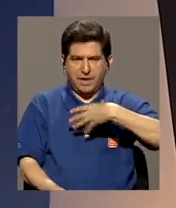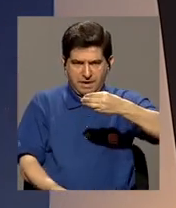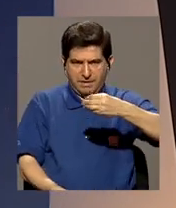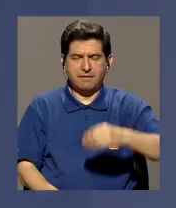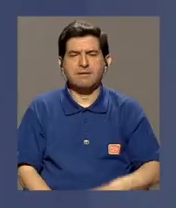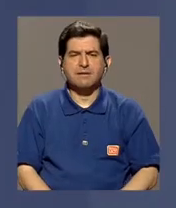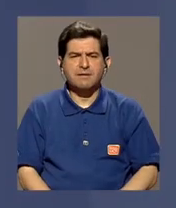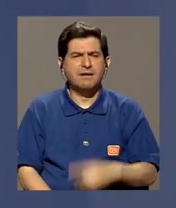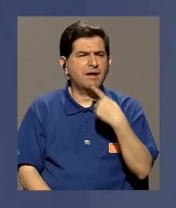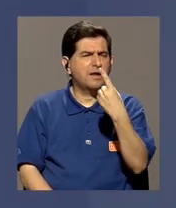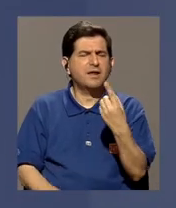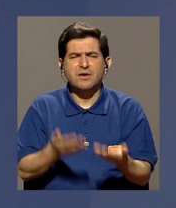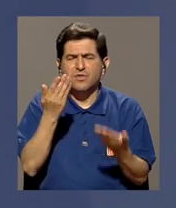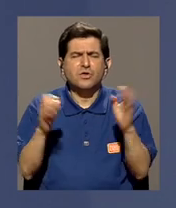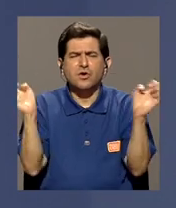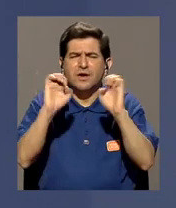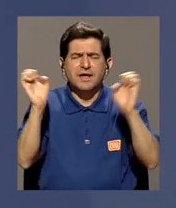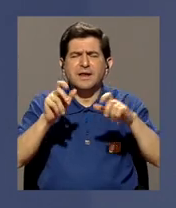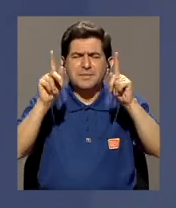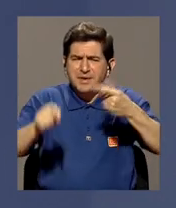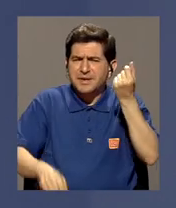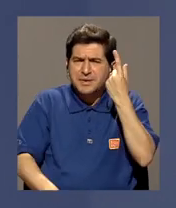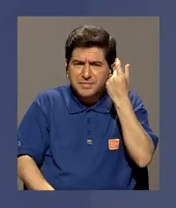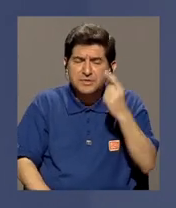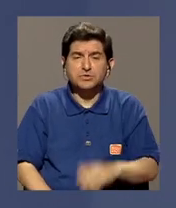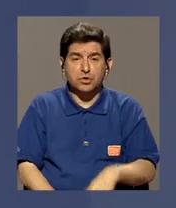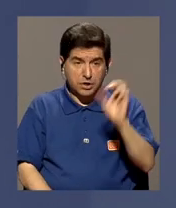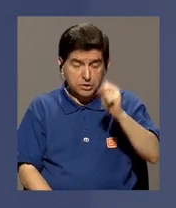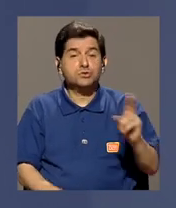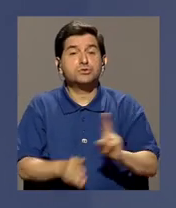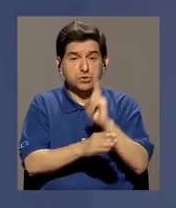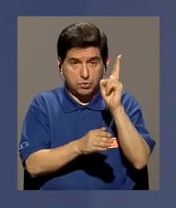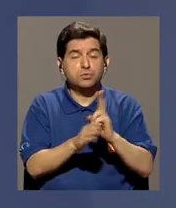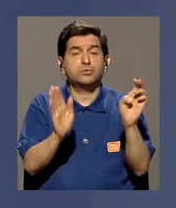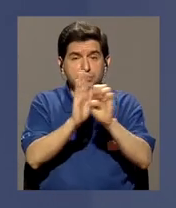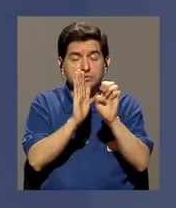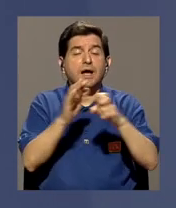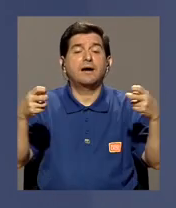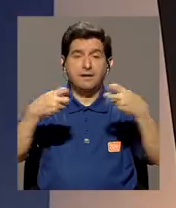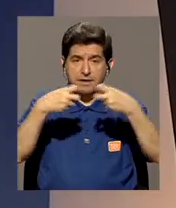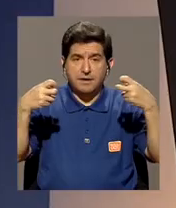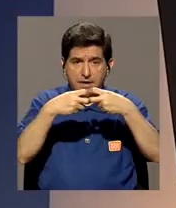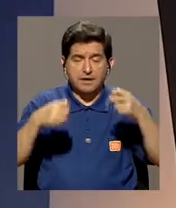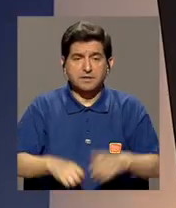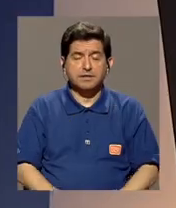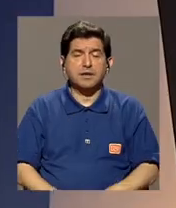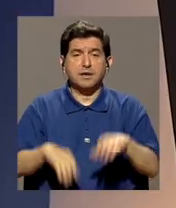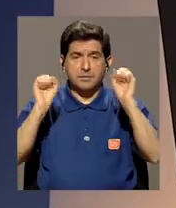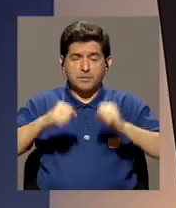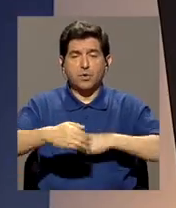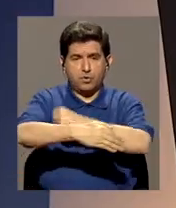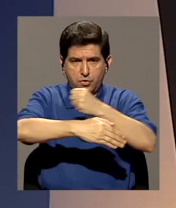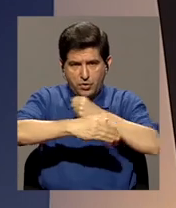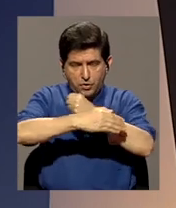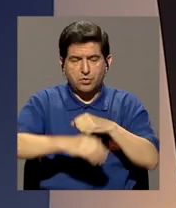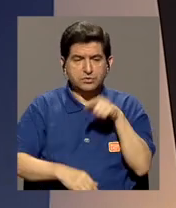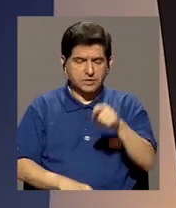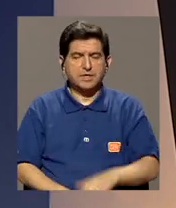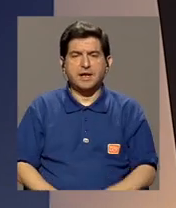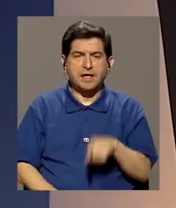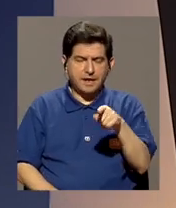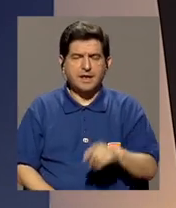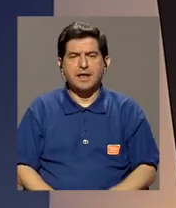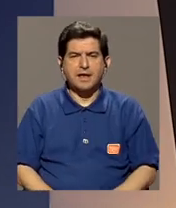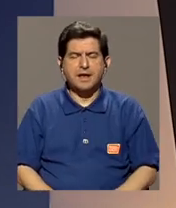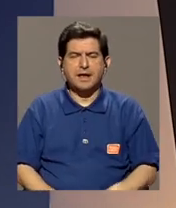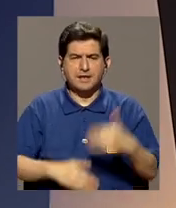y local de energía para que la gente lo entienda si utilizamos por ejemplo electricidad para para cocinar es ese pan